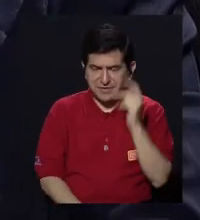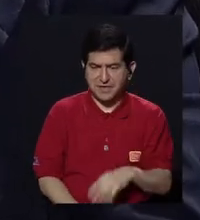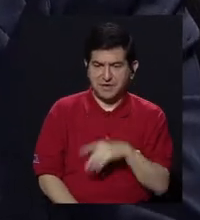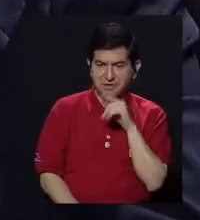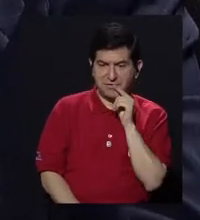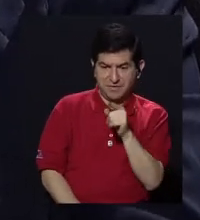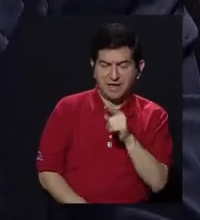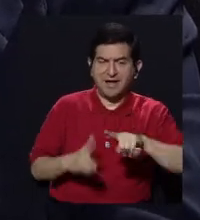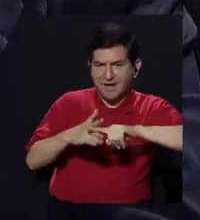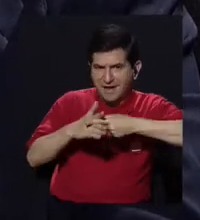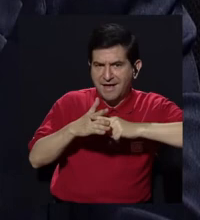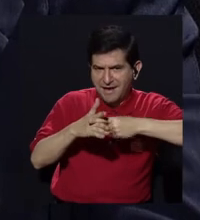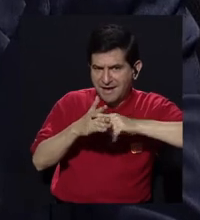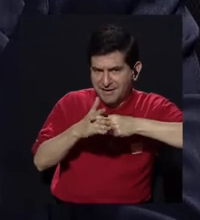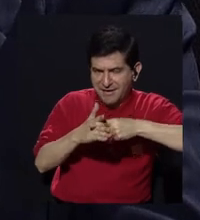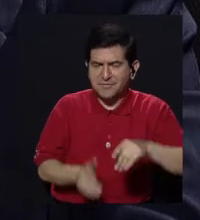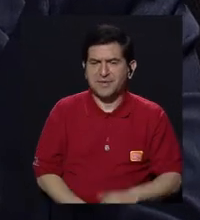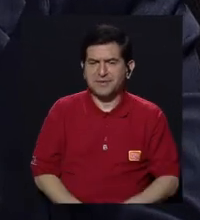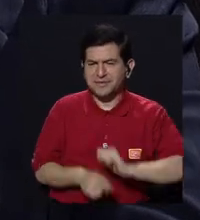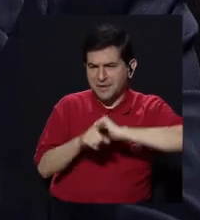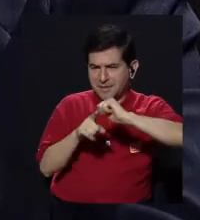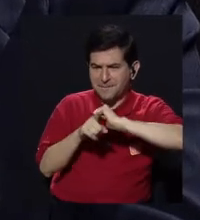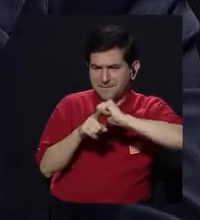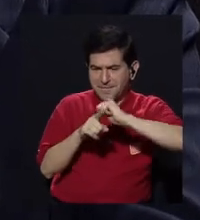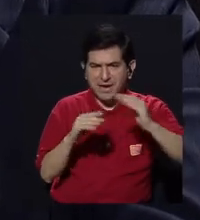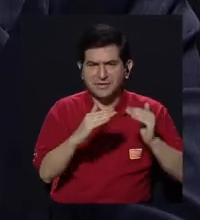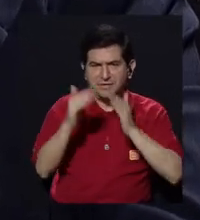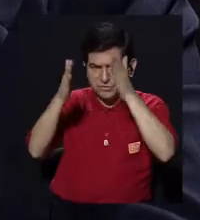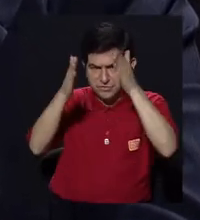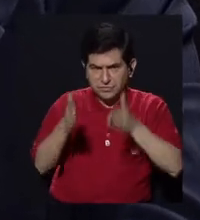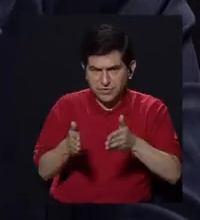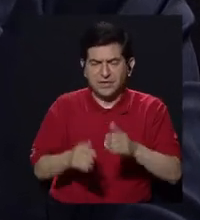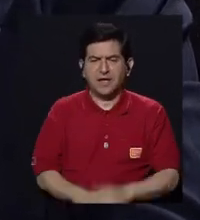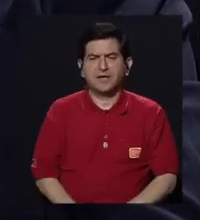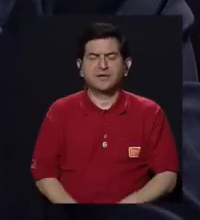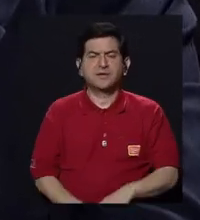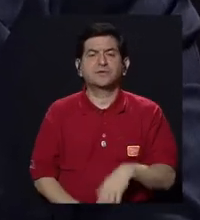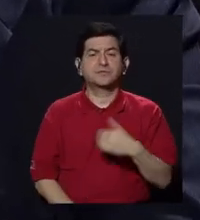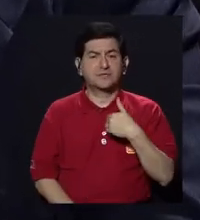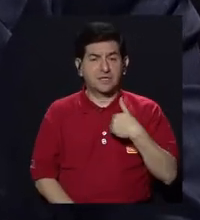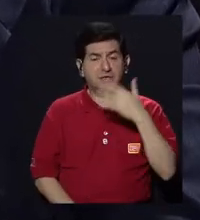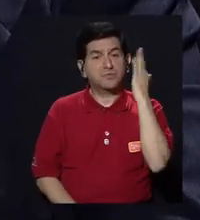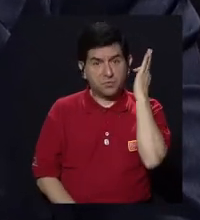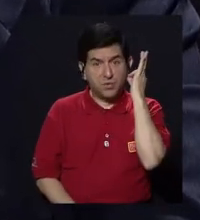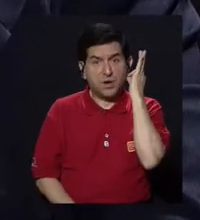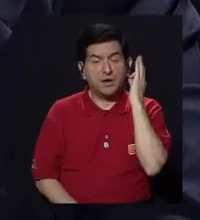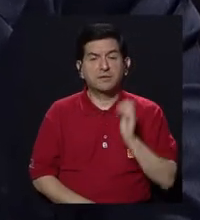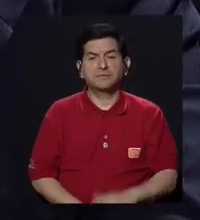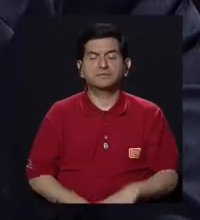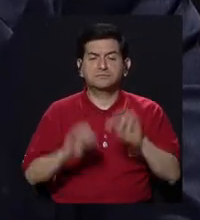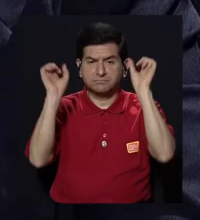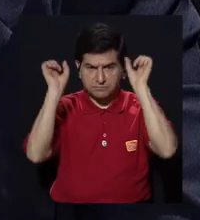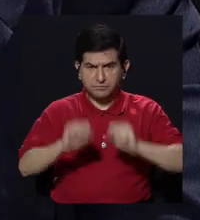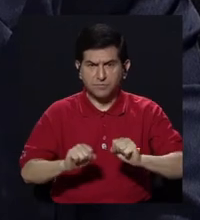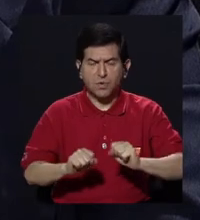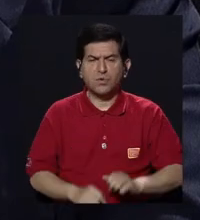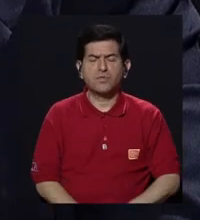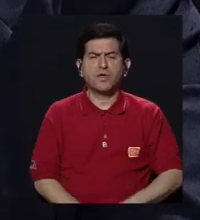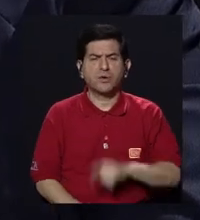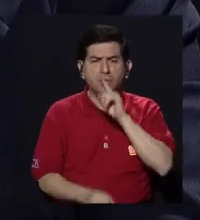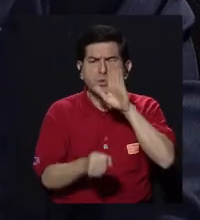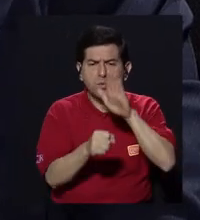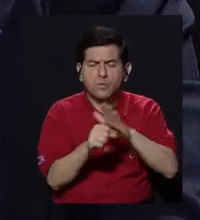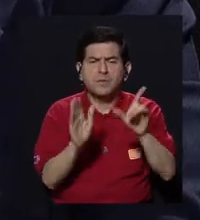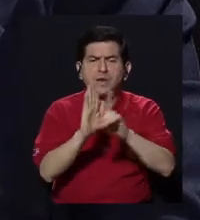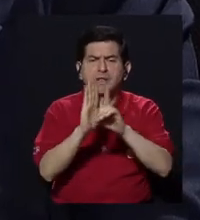todas esas herramientas para el ejercicio de la ciudadanía con las que cuentan las mujeres para poder ejercer y hacer efectivos